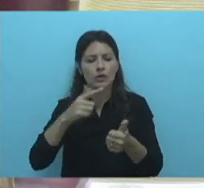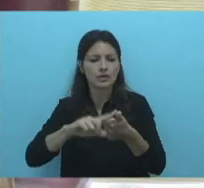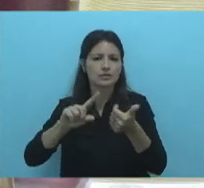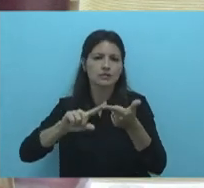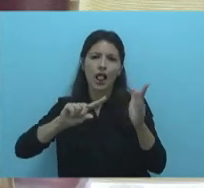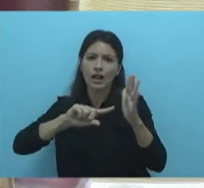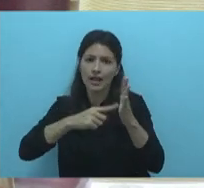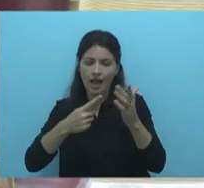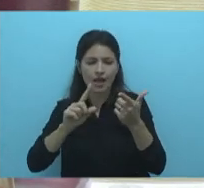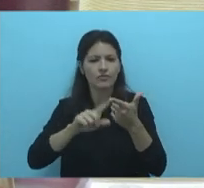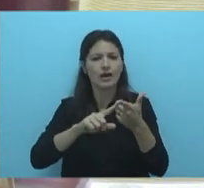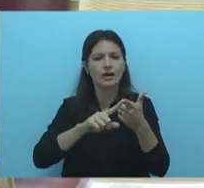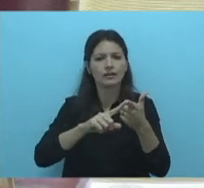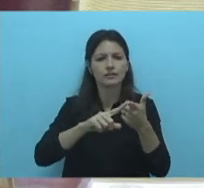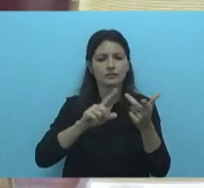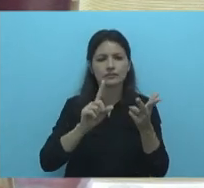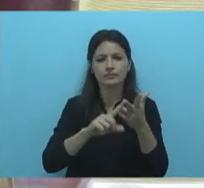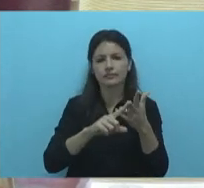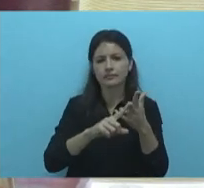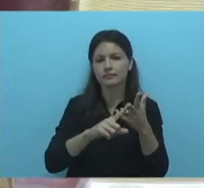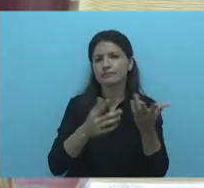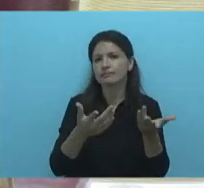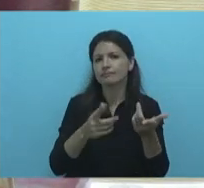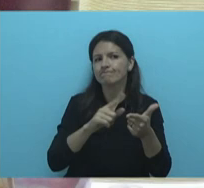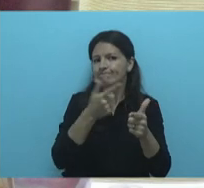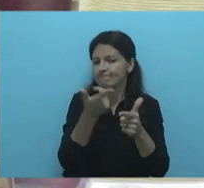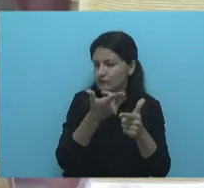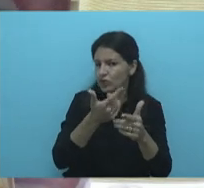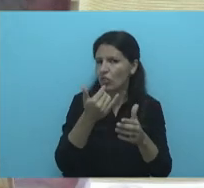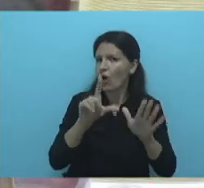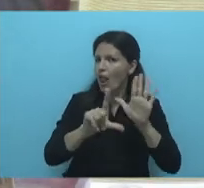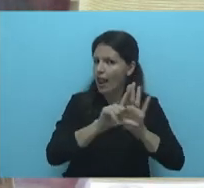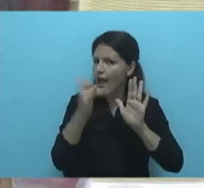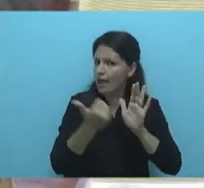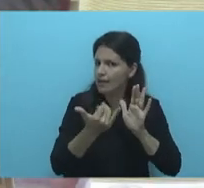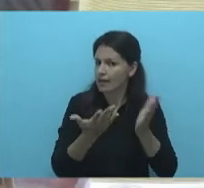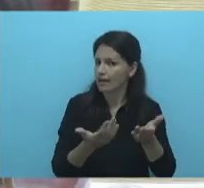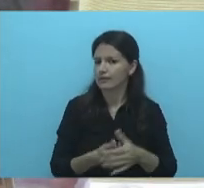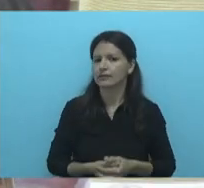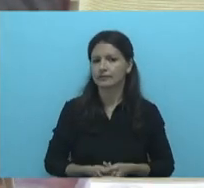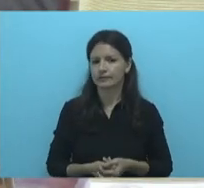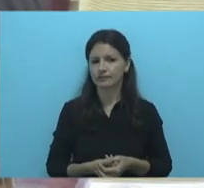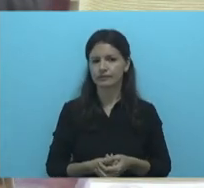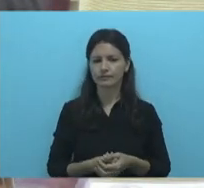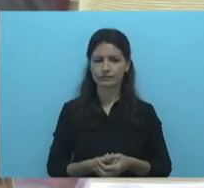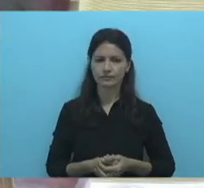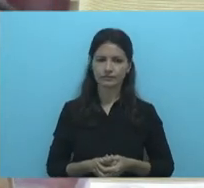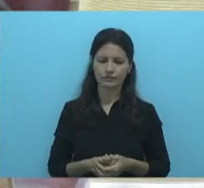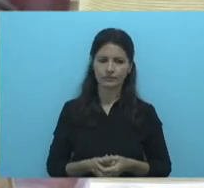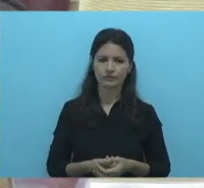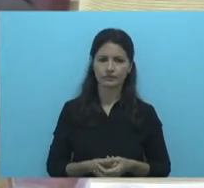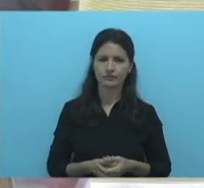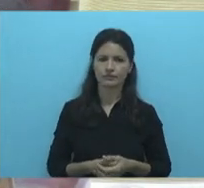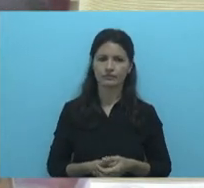Buenos Aires, y lamentablemente nosotros todavía no hemos construido las herramientas para que el